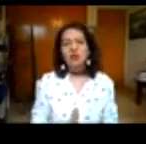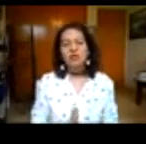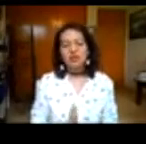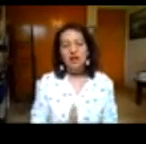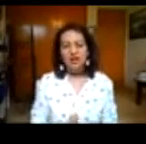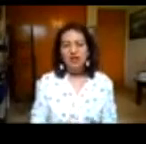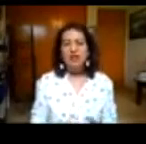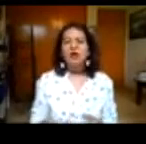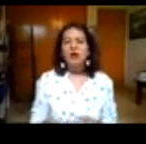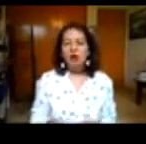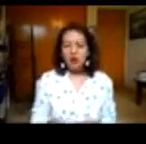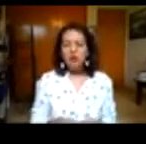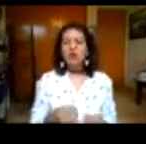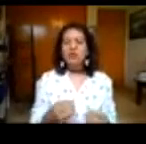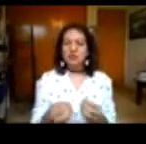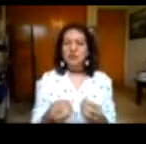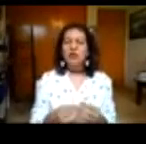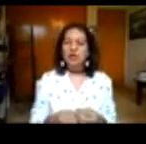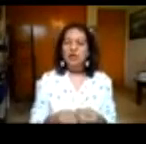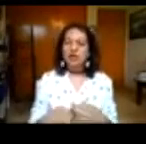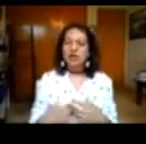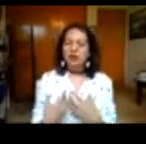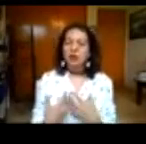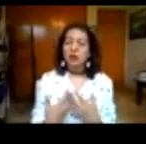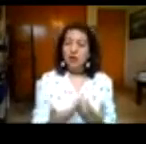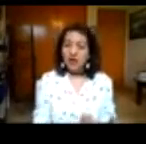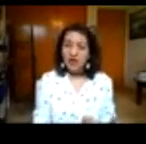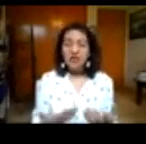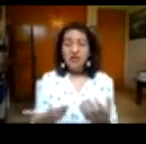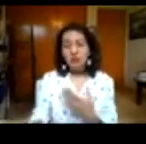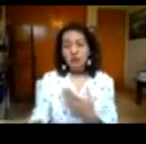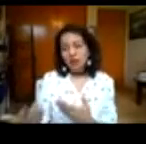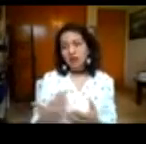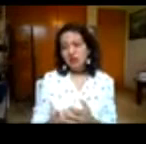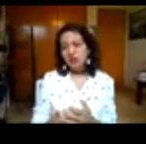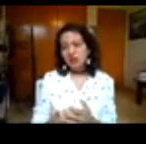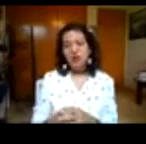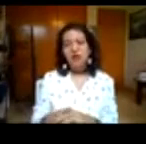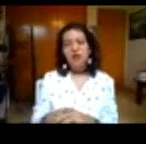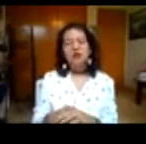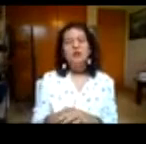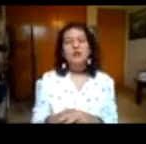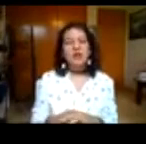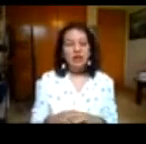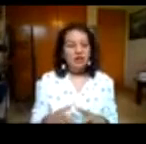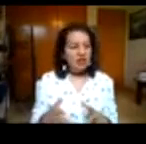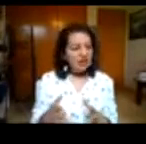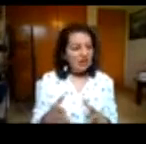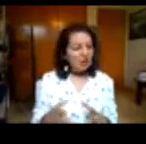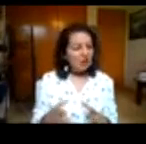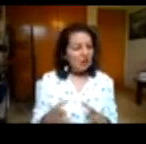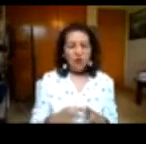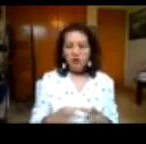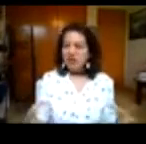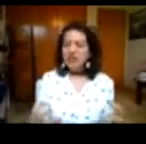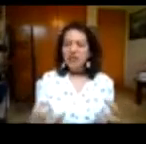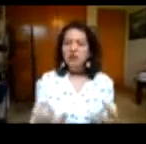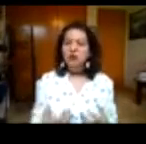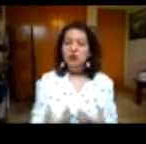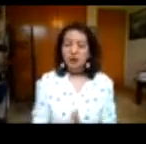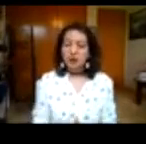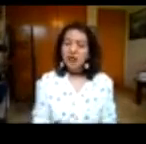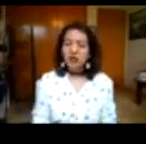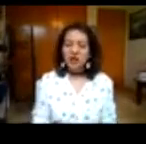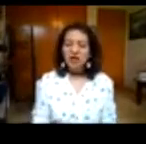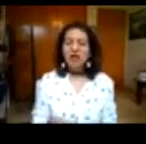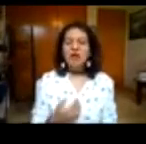podemos realizar. ¿Cómo? Pues utilizando los portales. Si diputadas y diputados tiene un portal